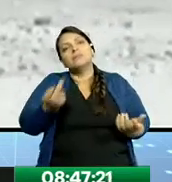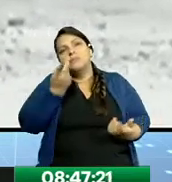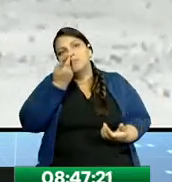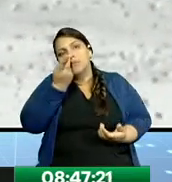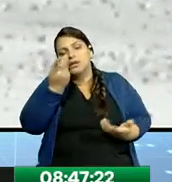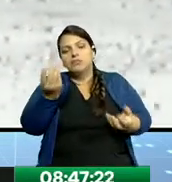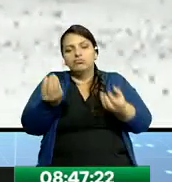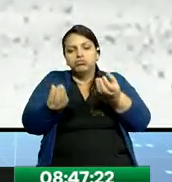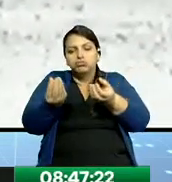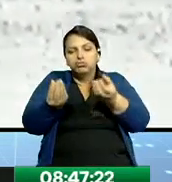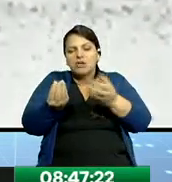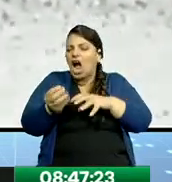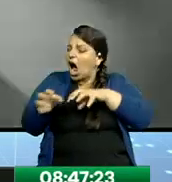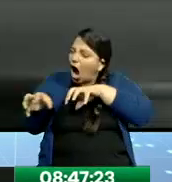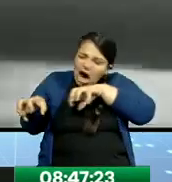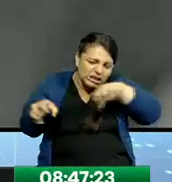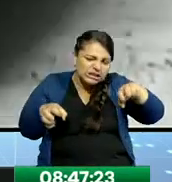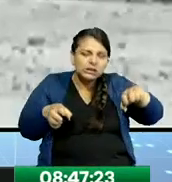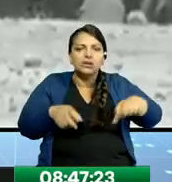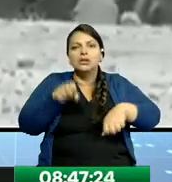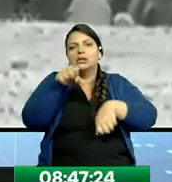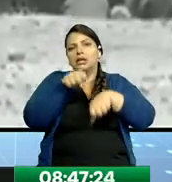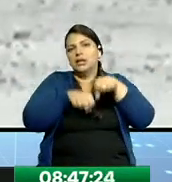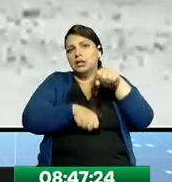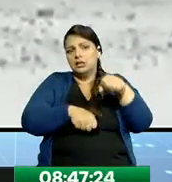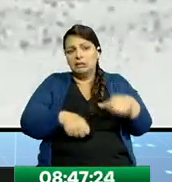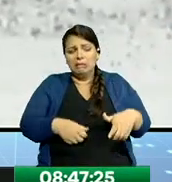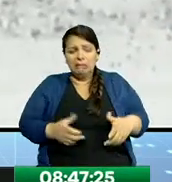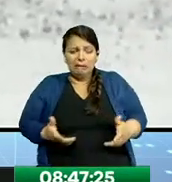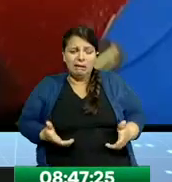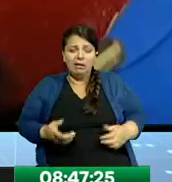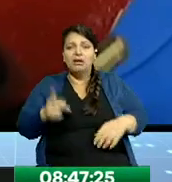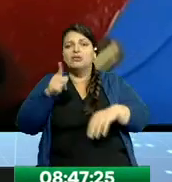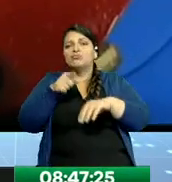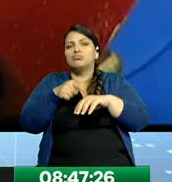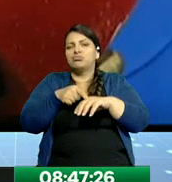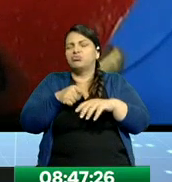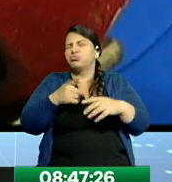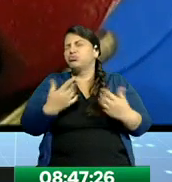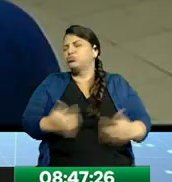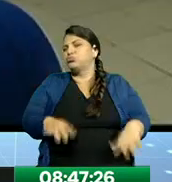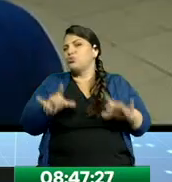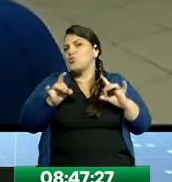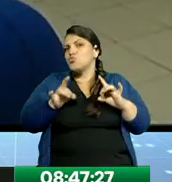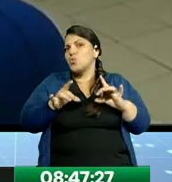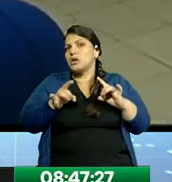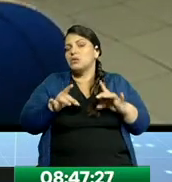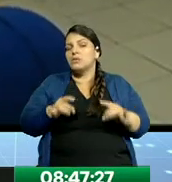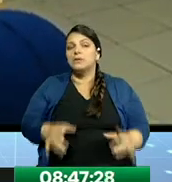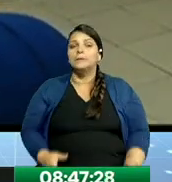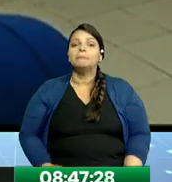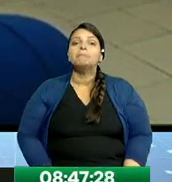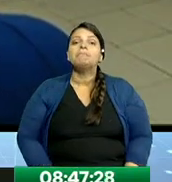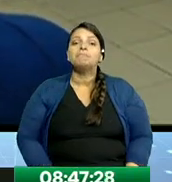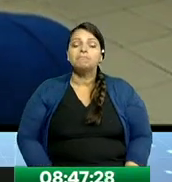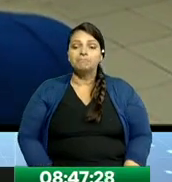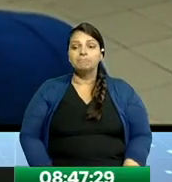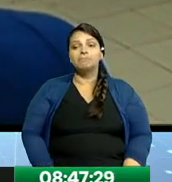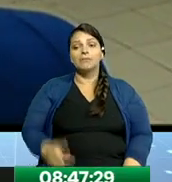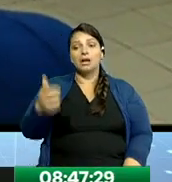listo, y nos libramos de responsabilidad. Eso no es así. Eso no es así. Y como decía ahí en la